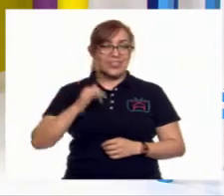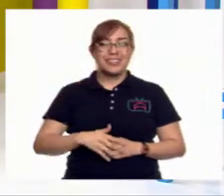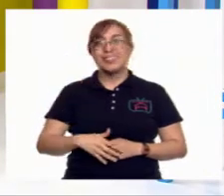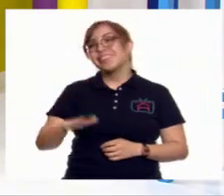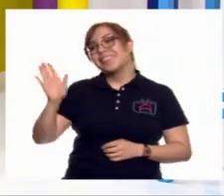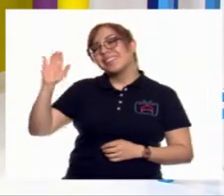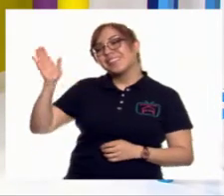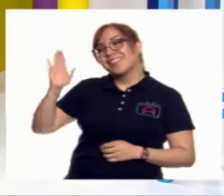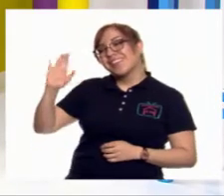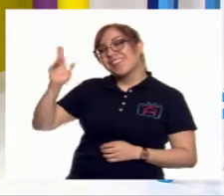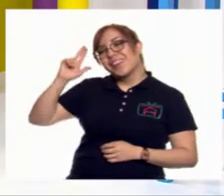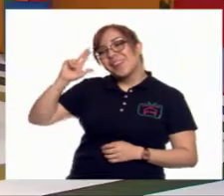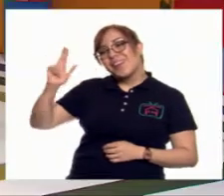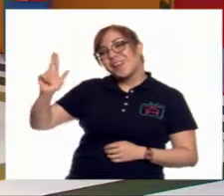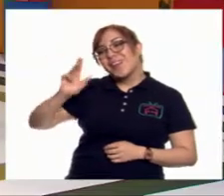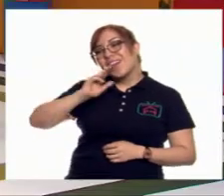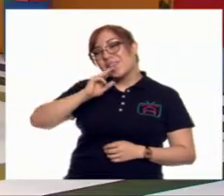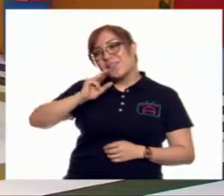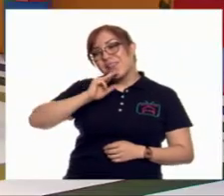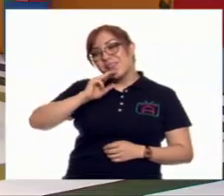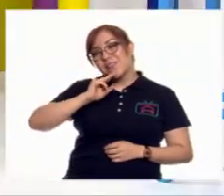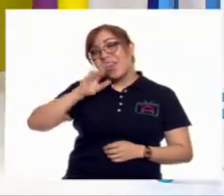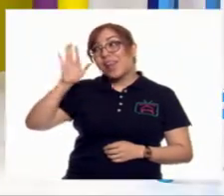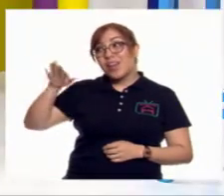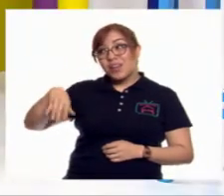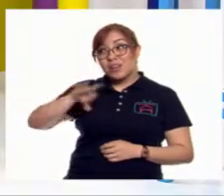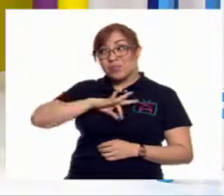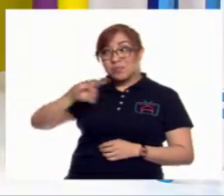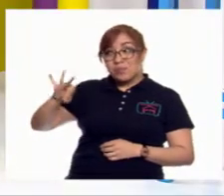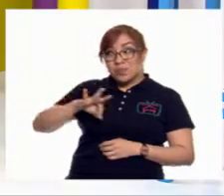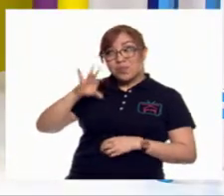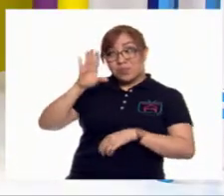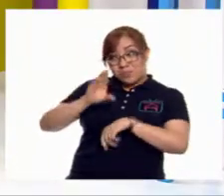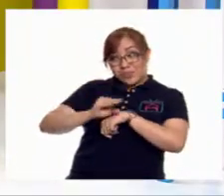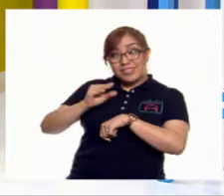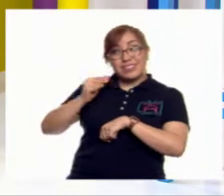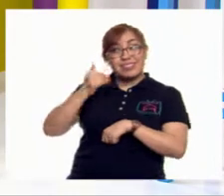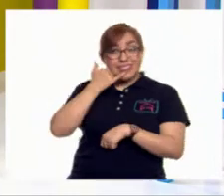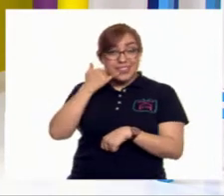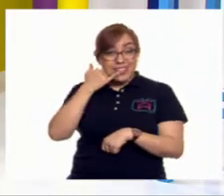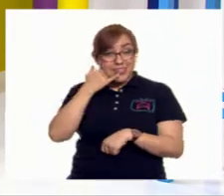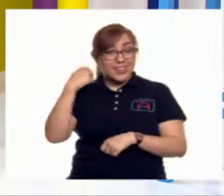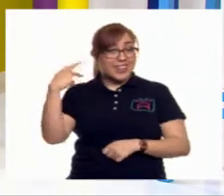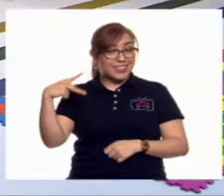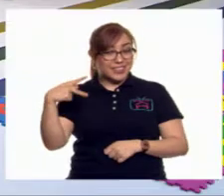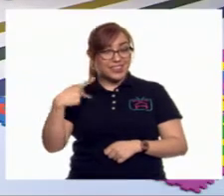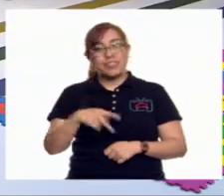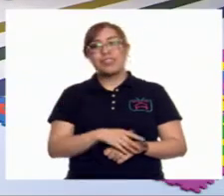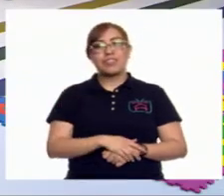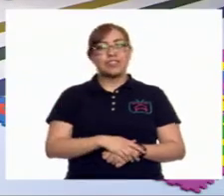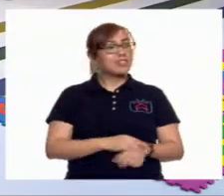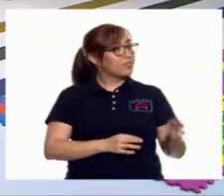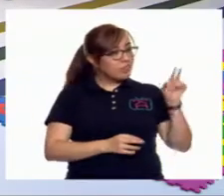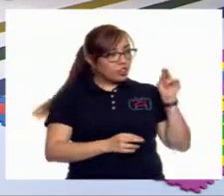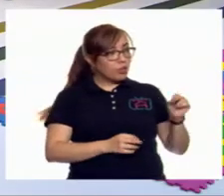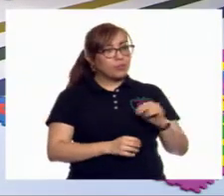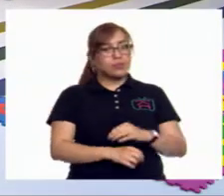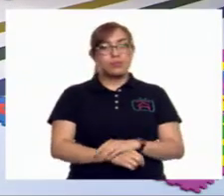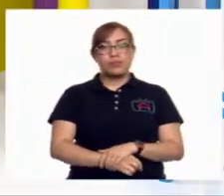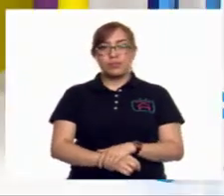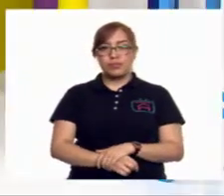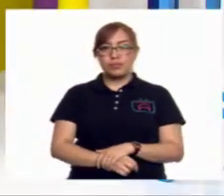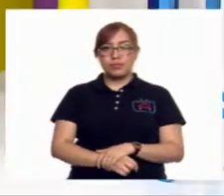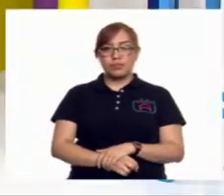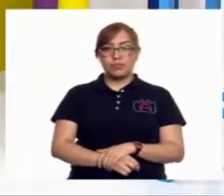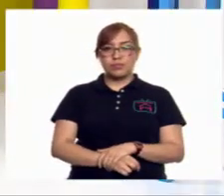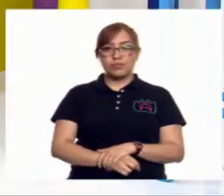Hola, mami. ¿Puedo jugar con tu celular un ratito, por favor? No.